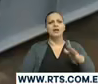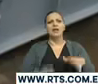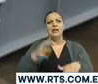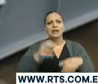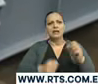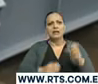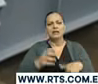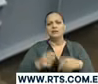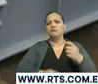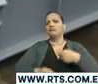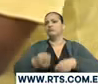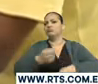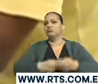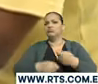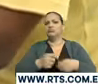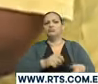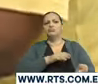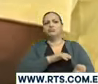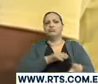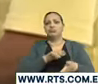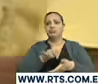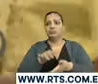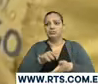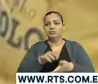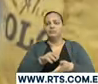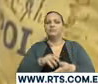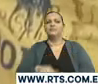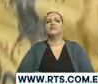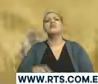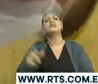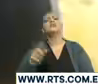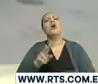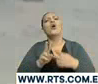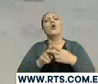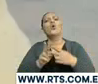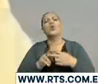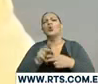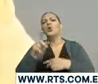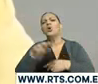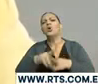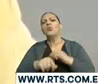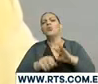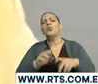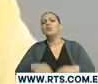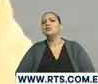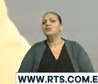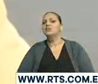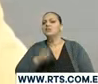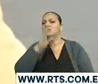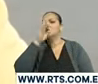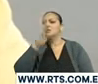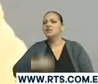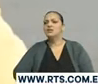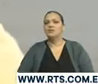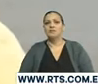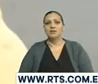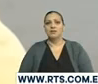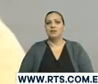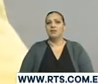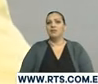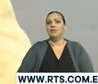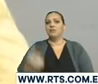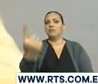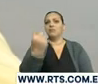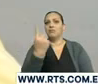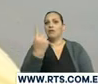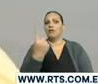por las calles de Milagro, dicen que ya están hasta la coronilla. Se le viene a veces uno de frente, a veces por atrás y uno ya se queda